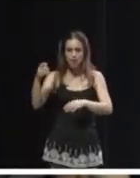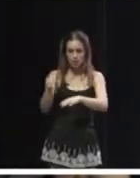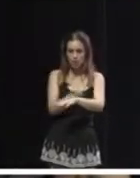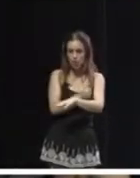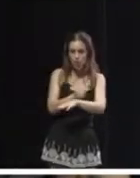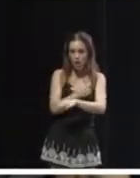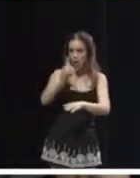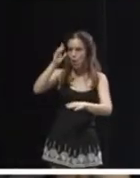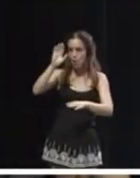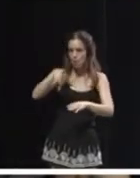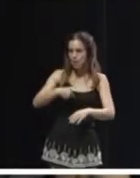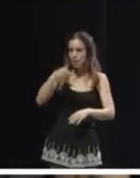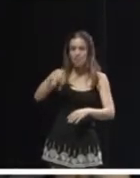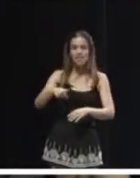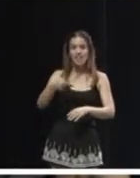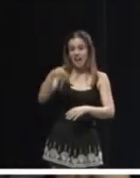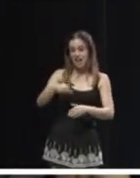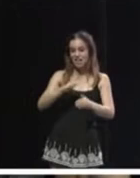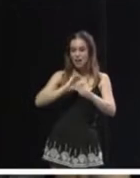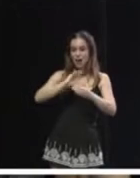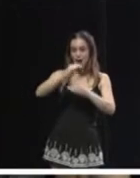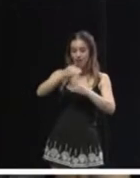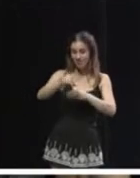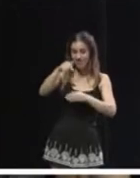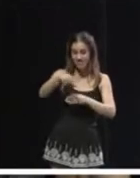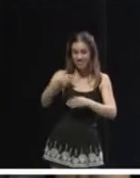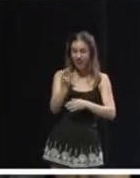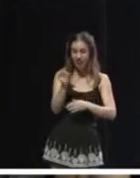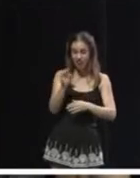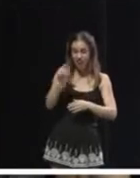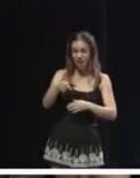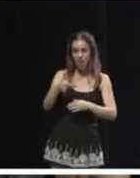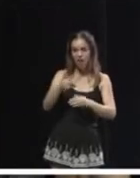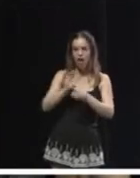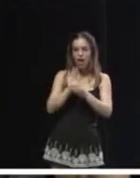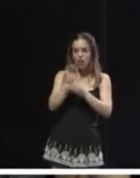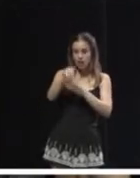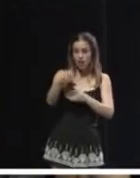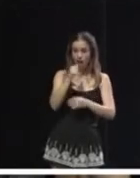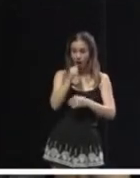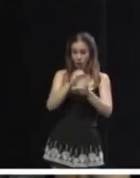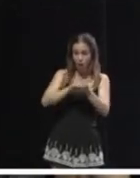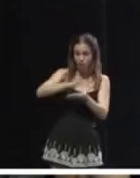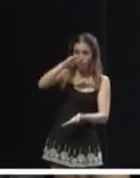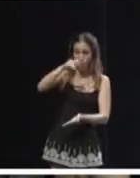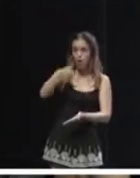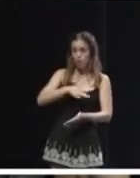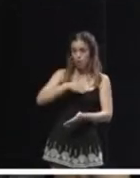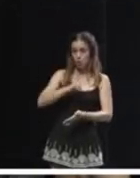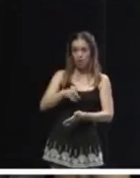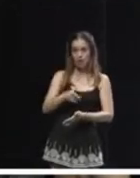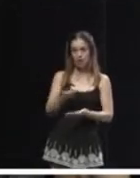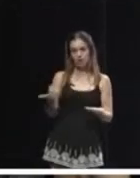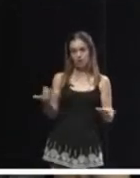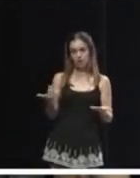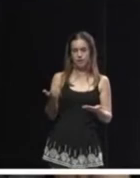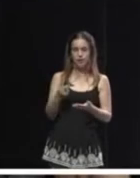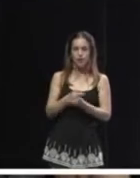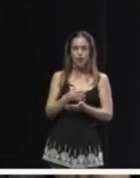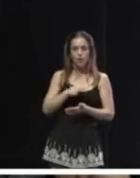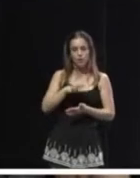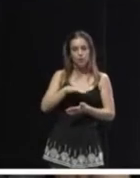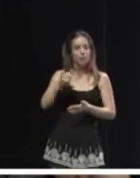potencialmente inundable. No sabemos bien si tienen plan, pero sus acciones hablan de ello. Hablan de